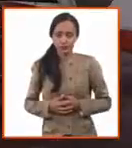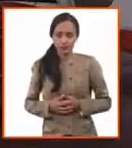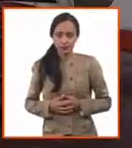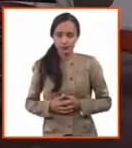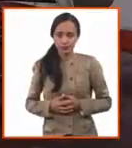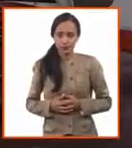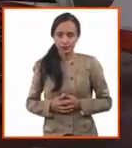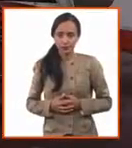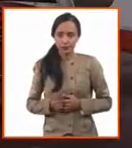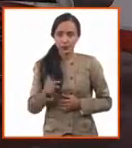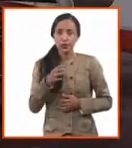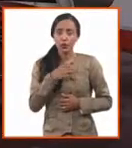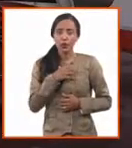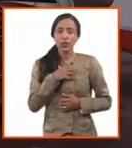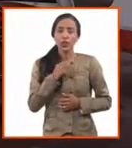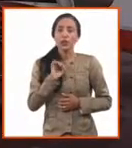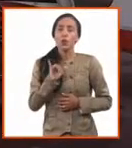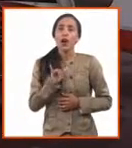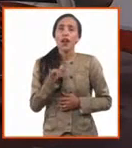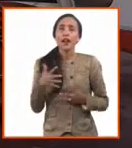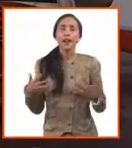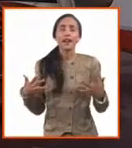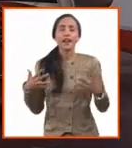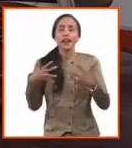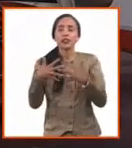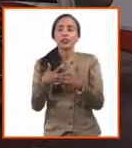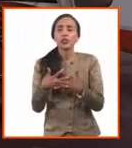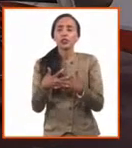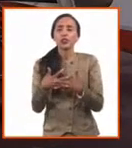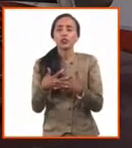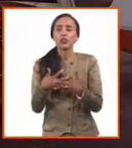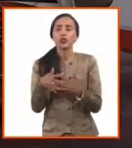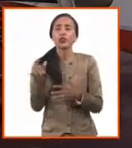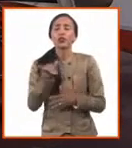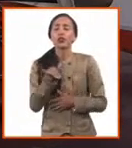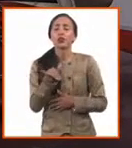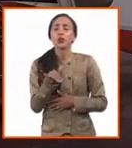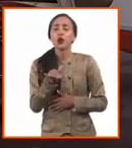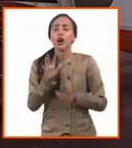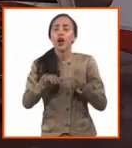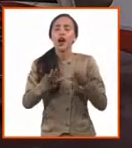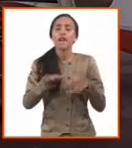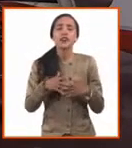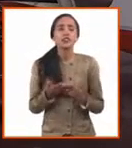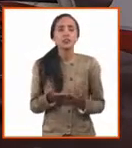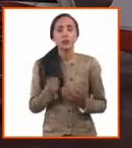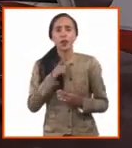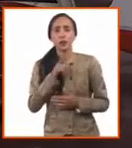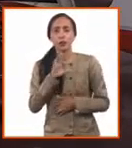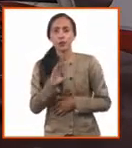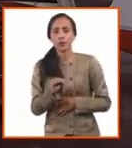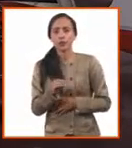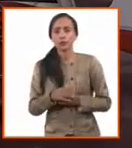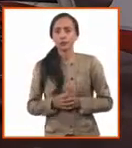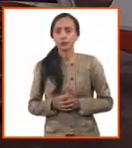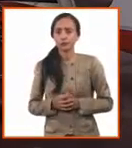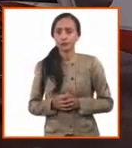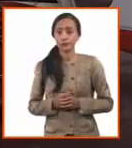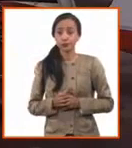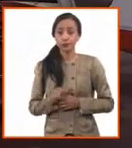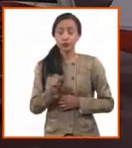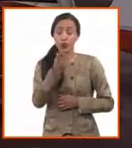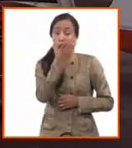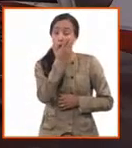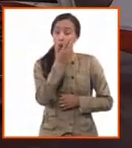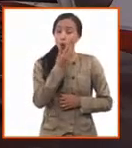con esa visión a veces y excluyente de que de que los jóvenes se parecen más a su tiempo